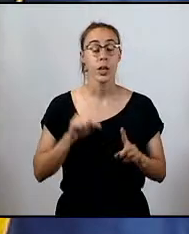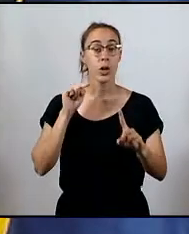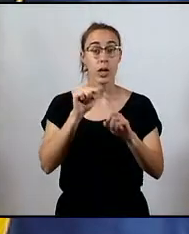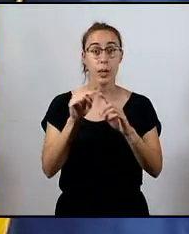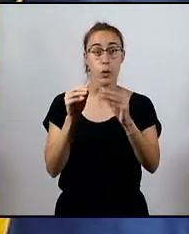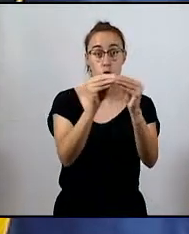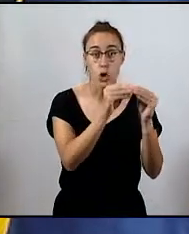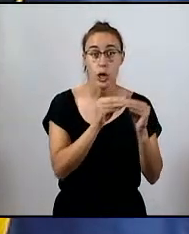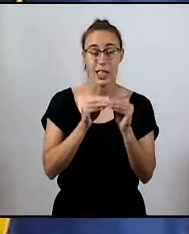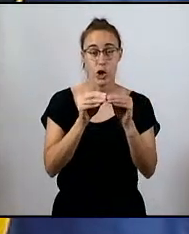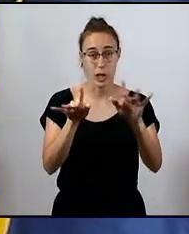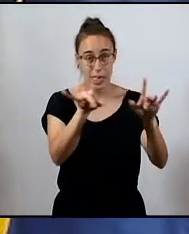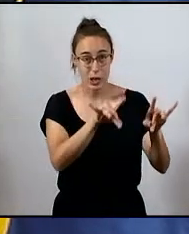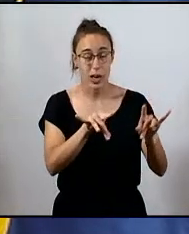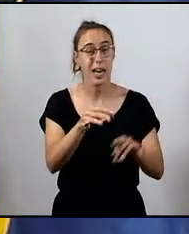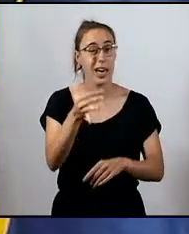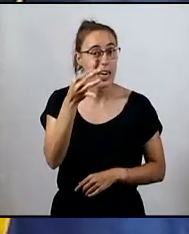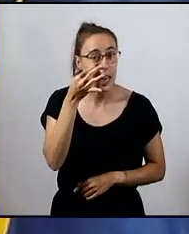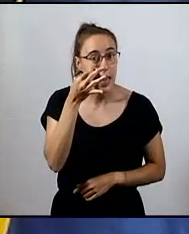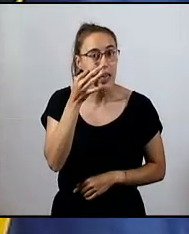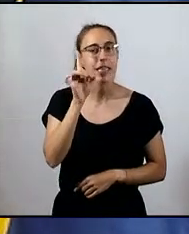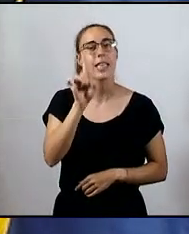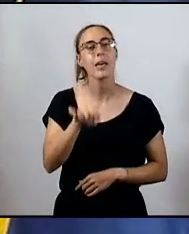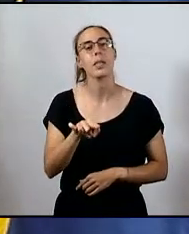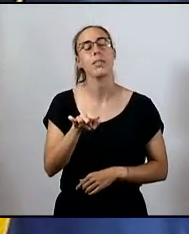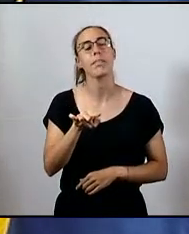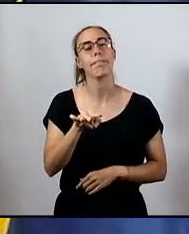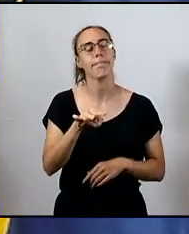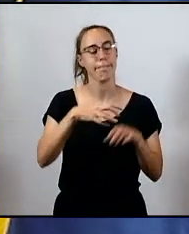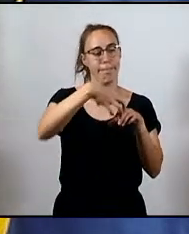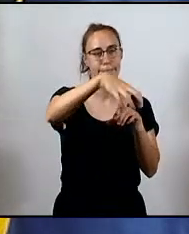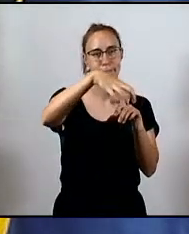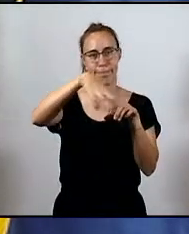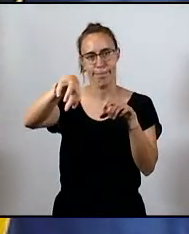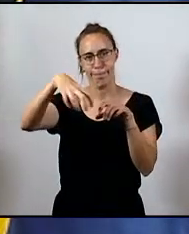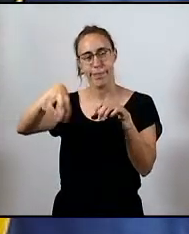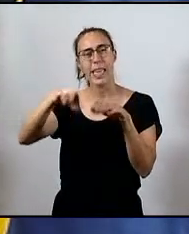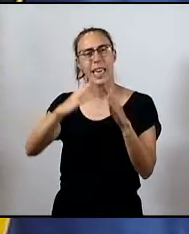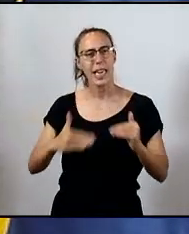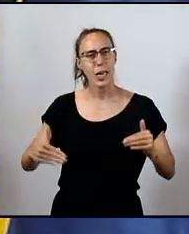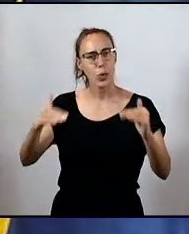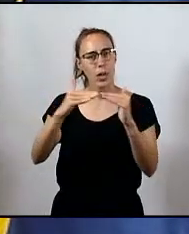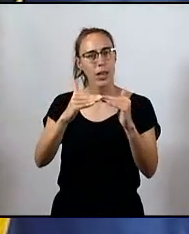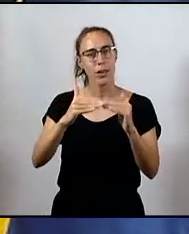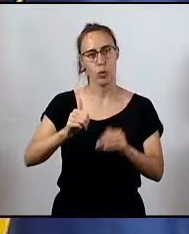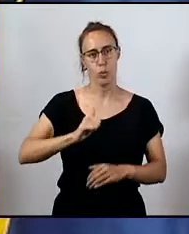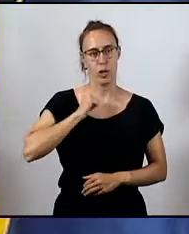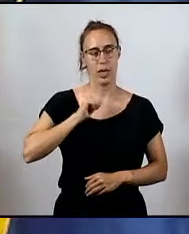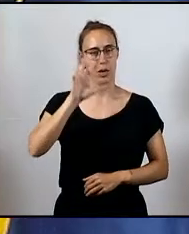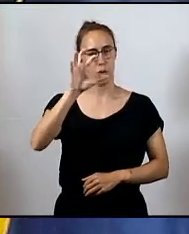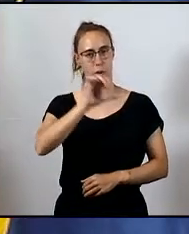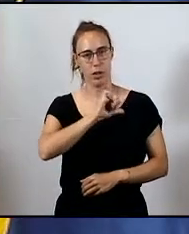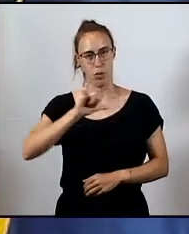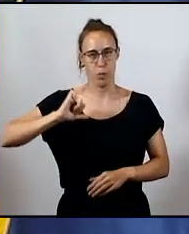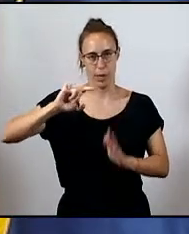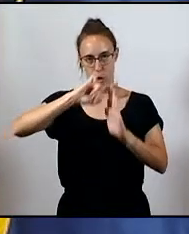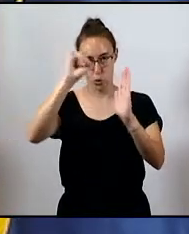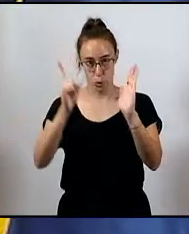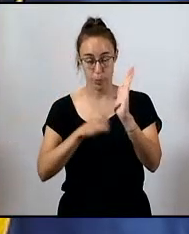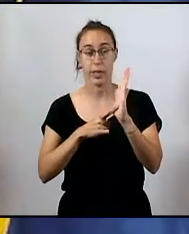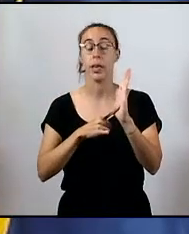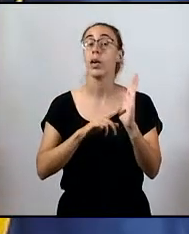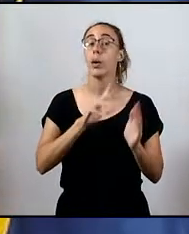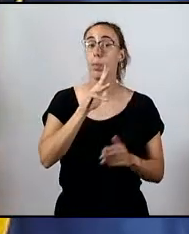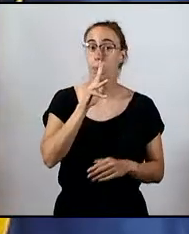territorial efectiva, tiene que haber también una distribución equitativa de oportunidades en toda la comunidad autónoma. Por ello,